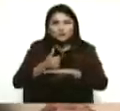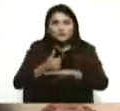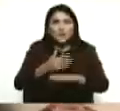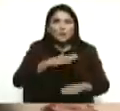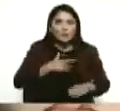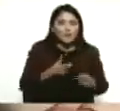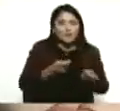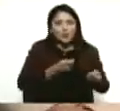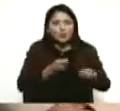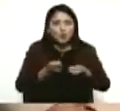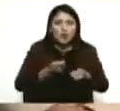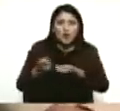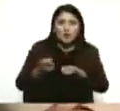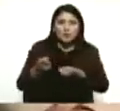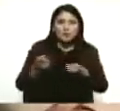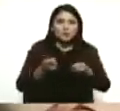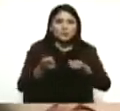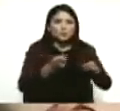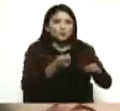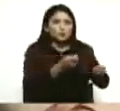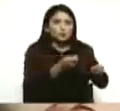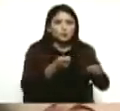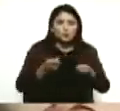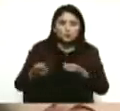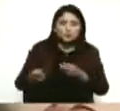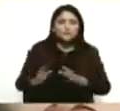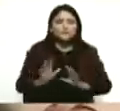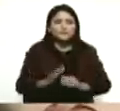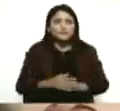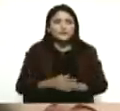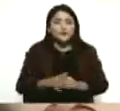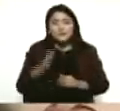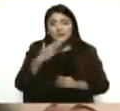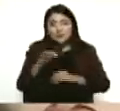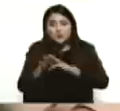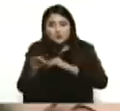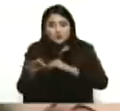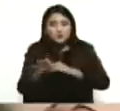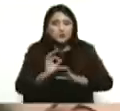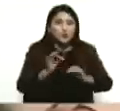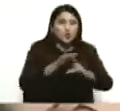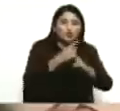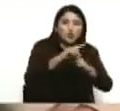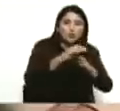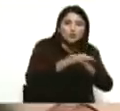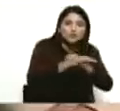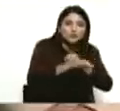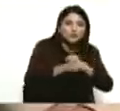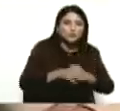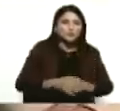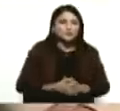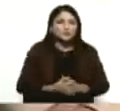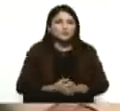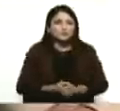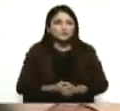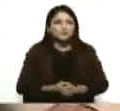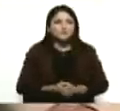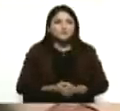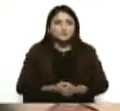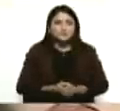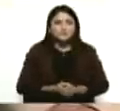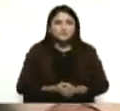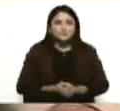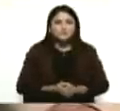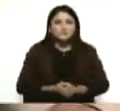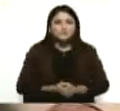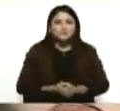armonizar las situaciones entre un municipio y otro. No puede ser que en un municipio la